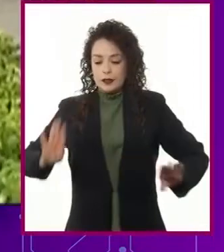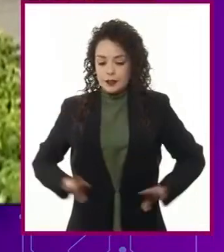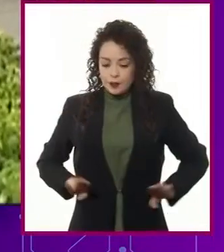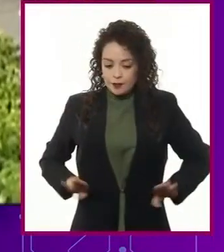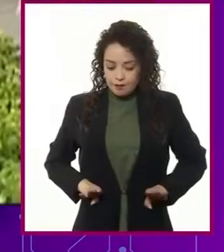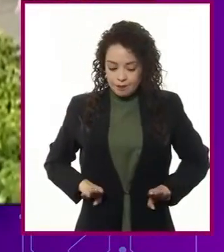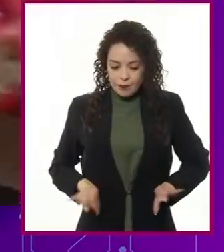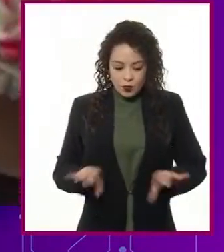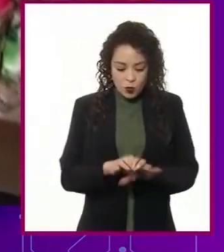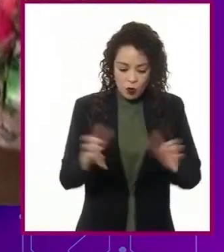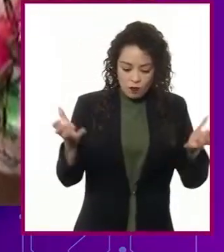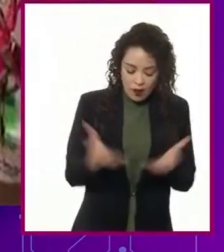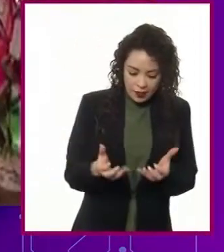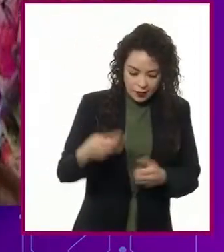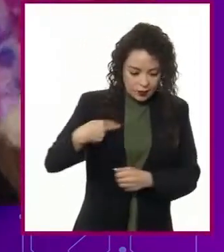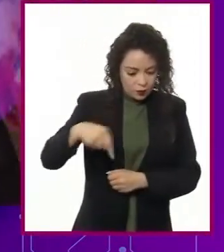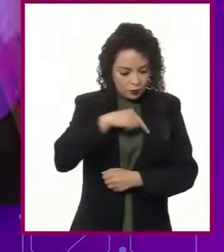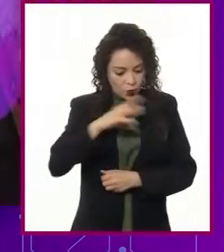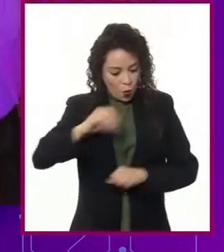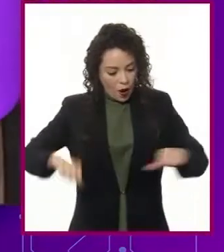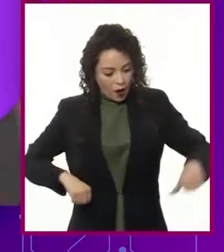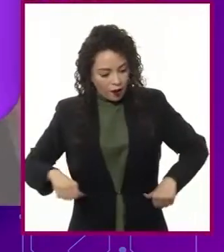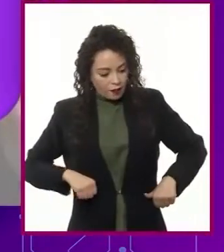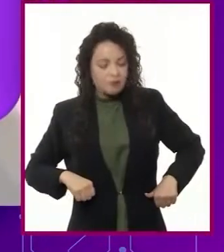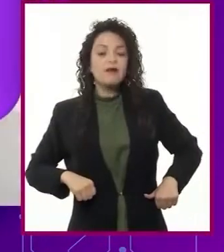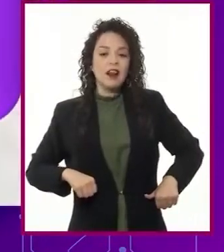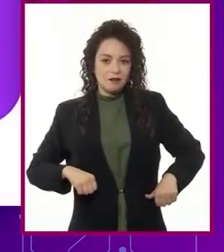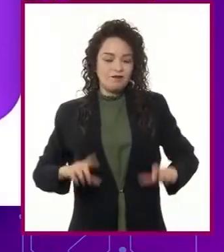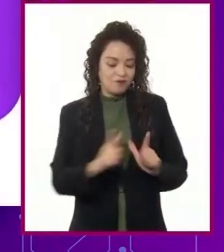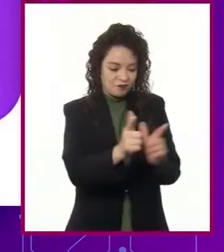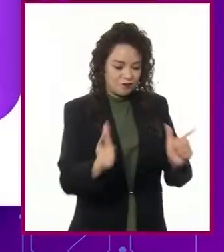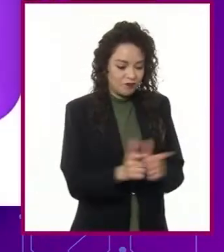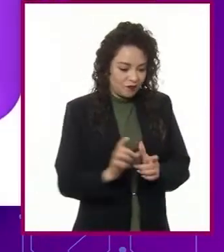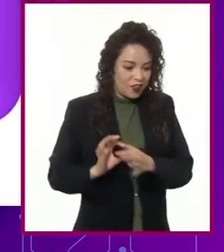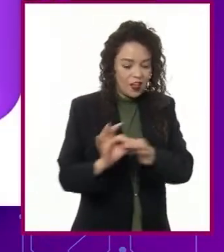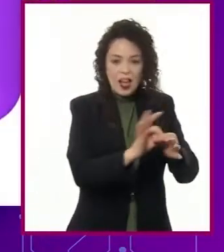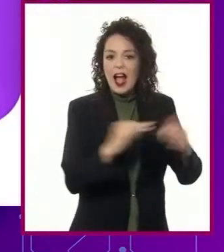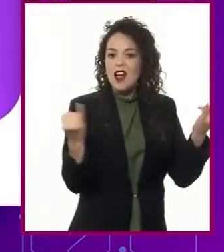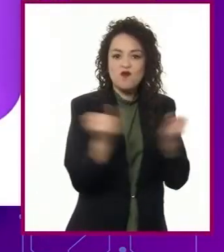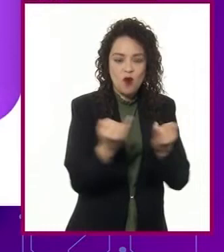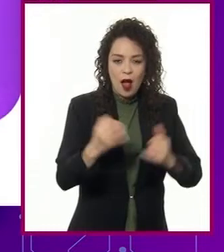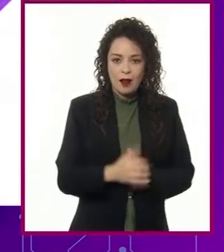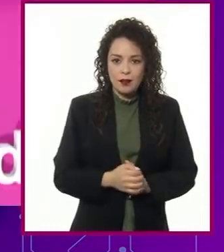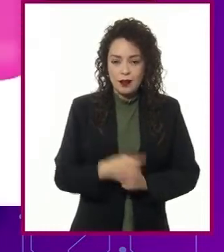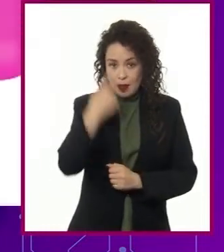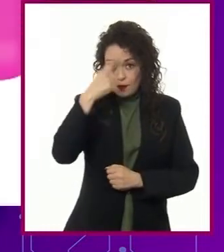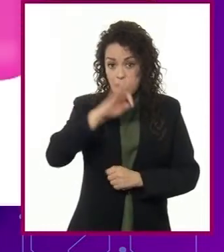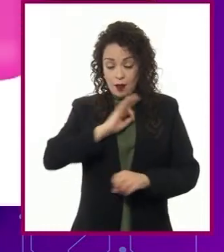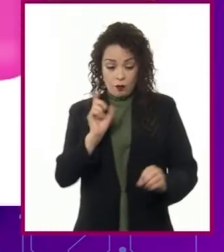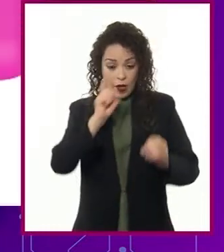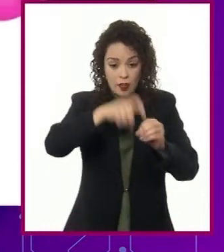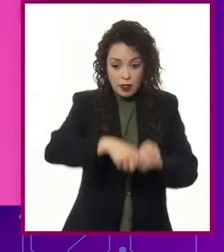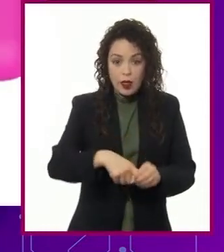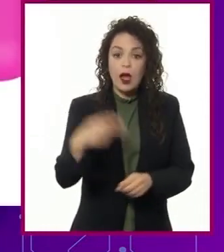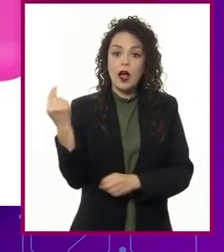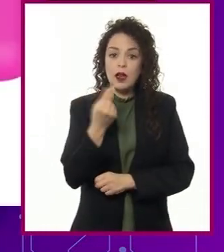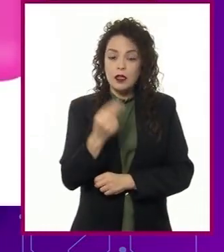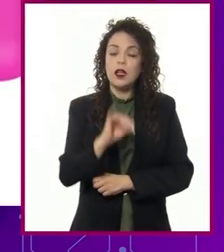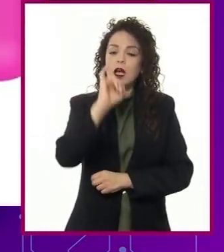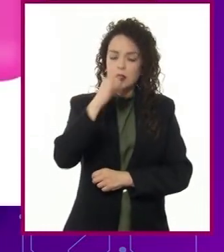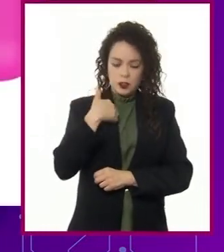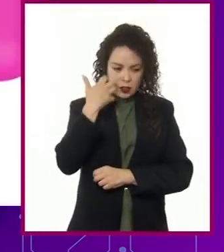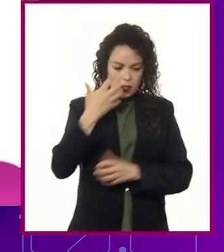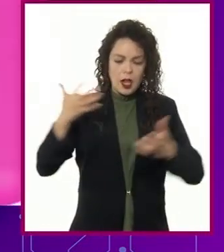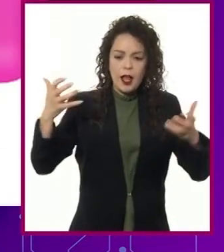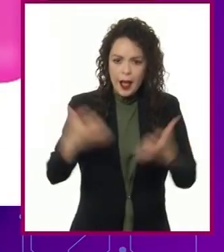y comportamientos de sus miembros. Para formar parte de este tipo de grupos, se requiere tener disposición, actitud